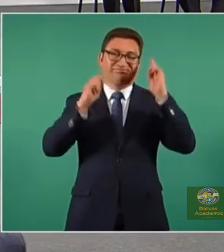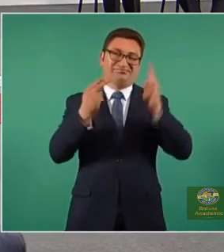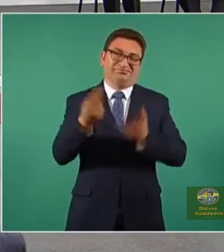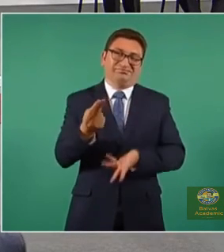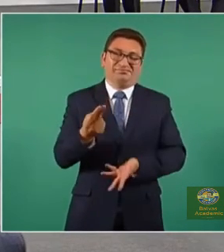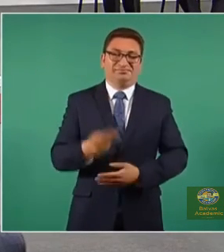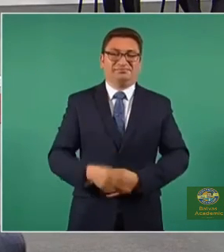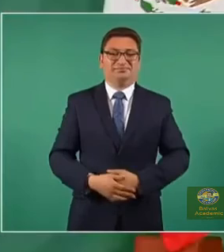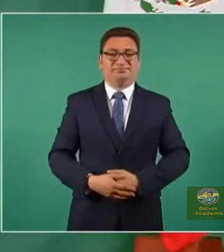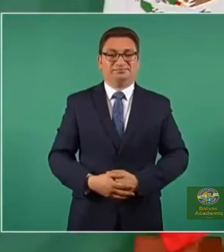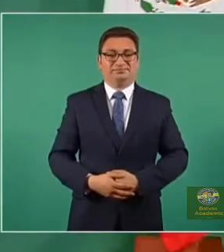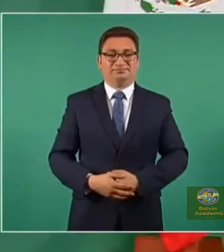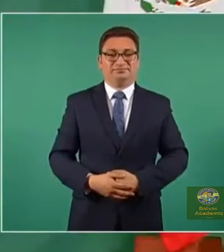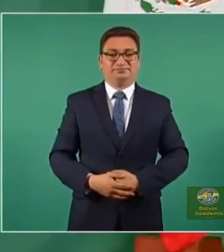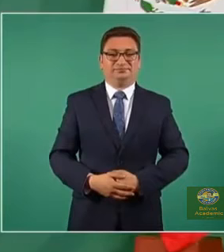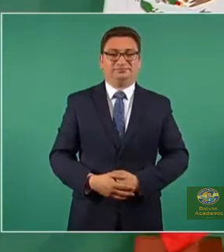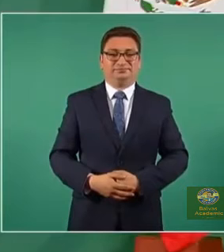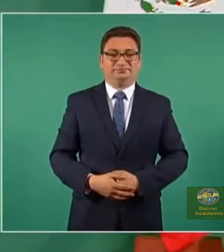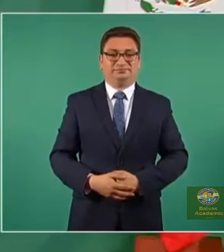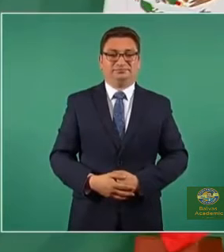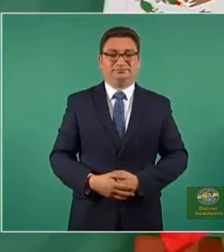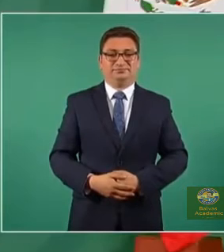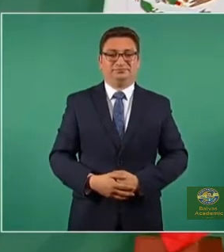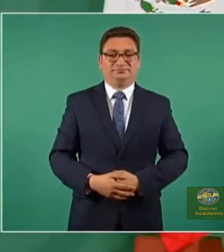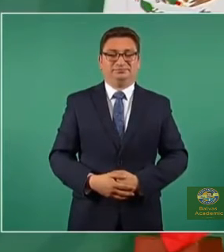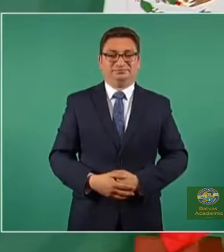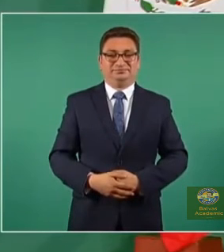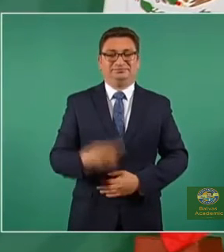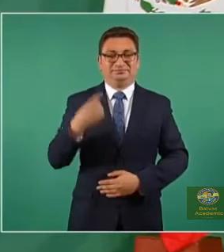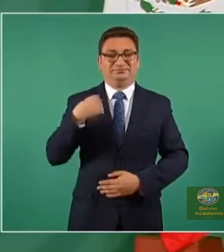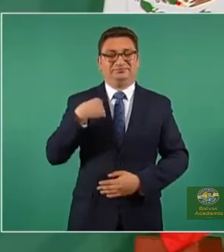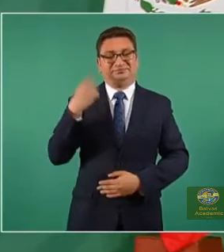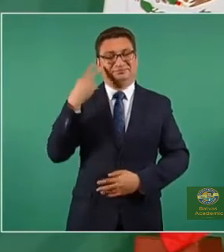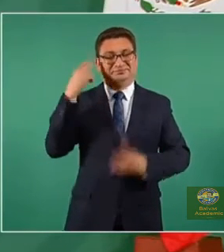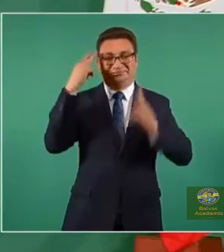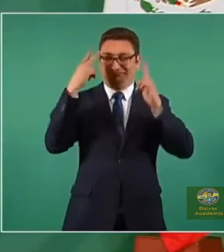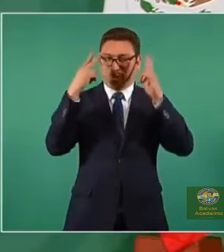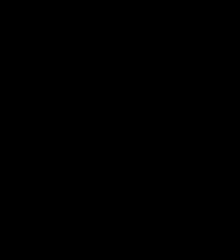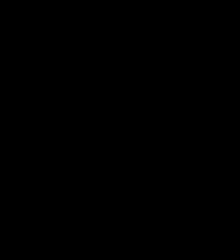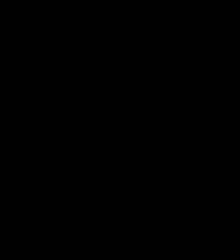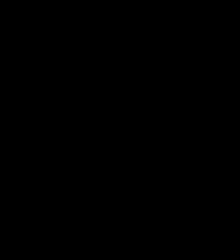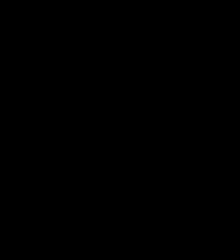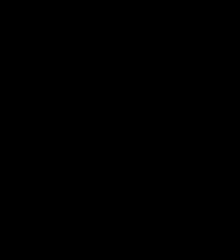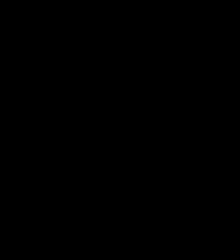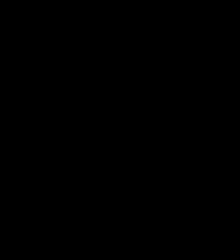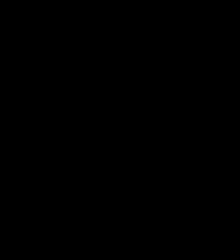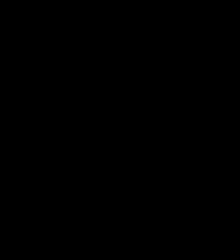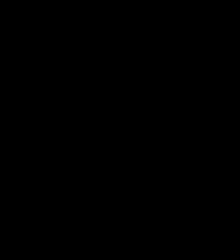una sacada de punta. Muy bien.